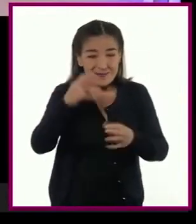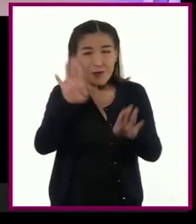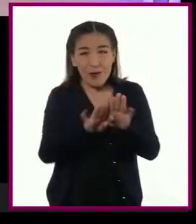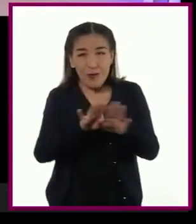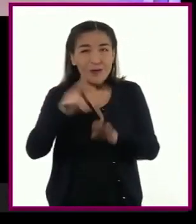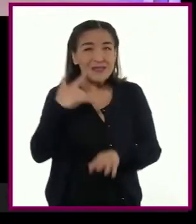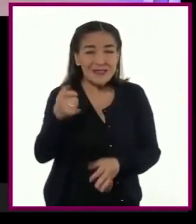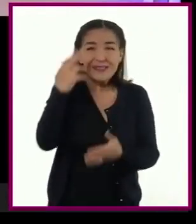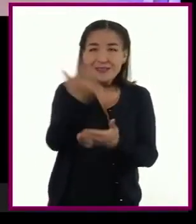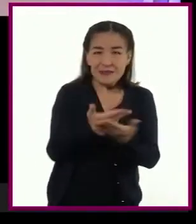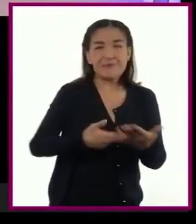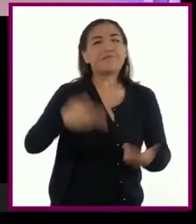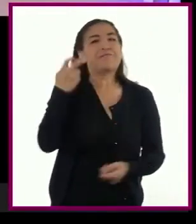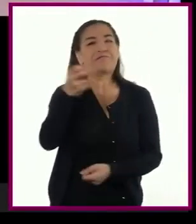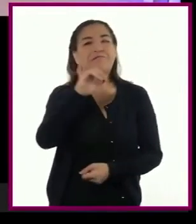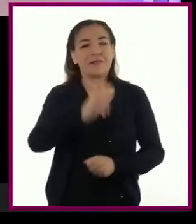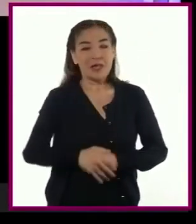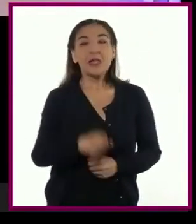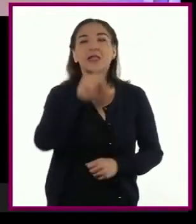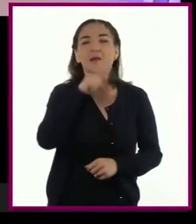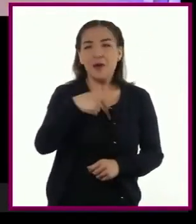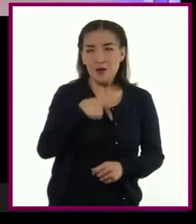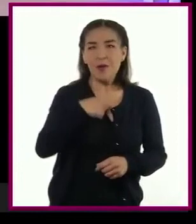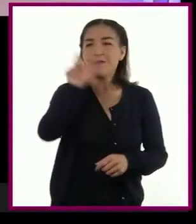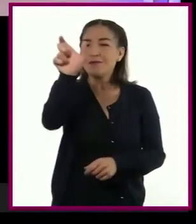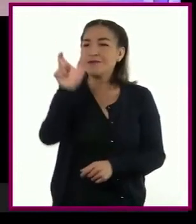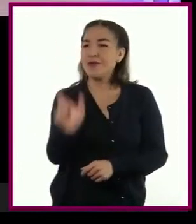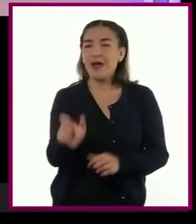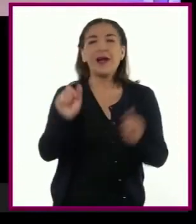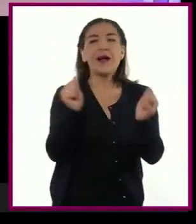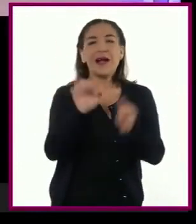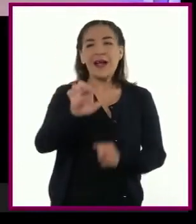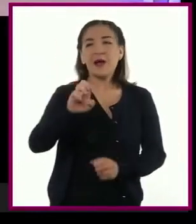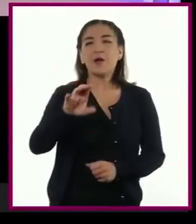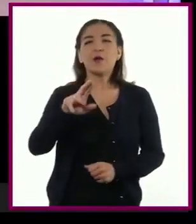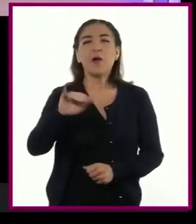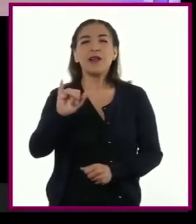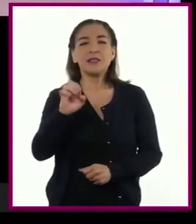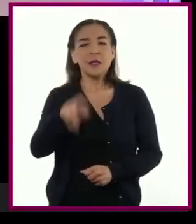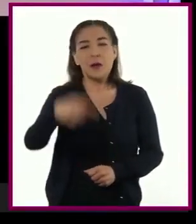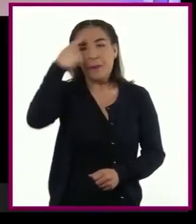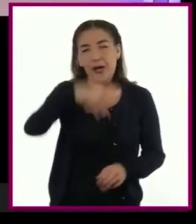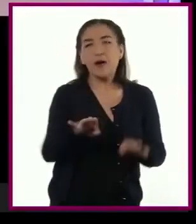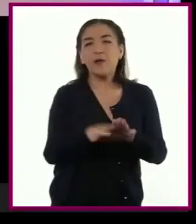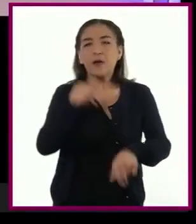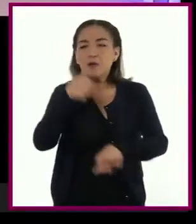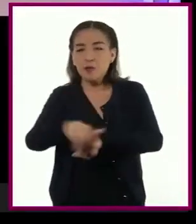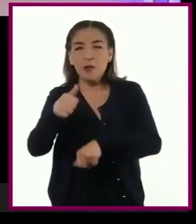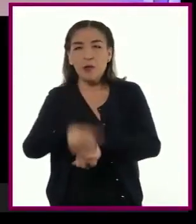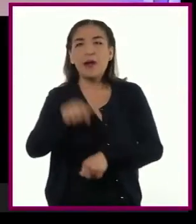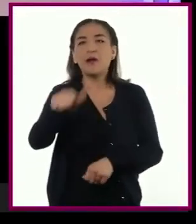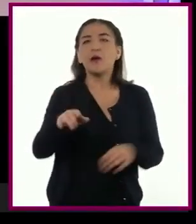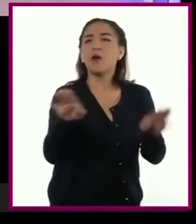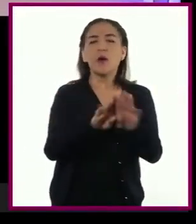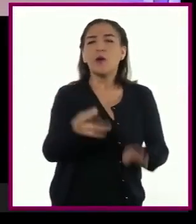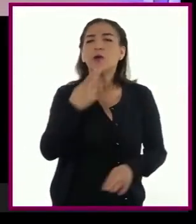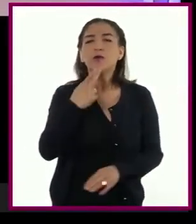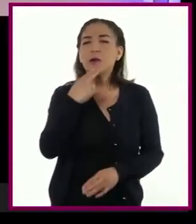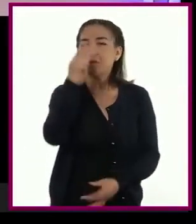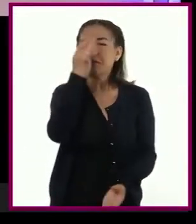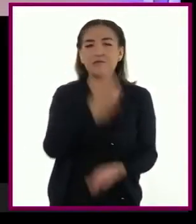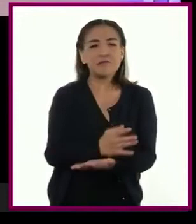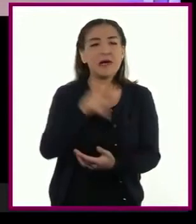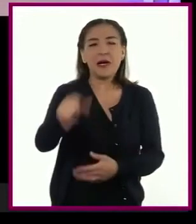Incluso descubrí una ecuación para encontrar todos los polígonos regulares a construirse usando